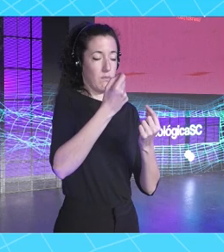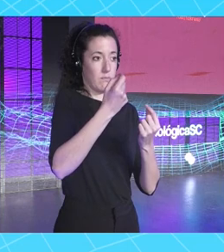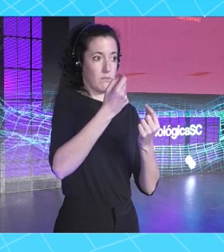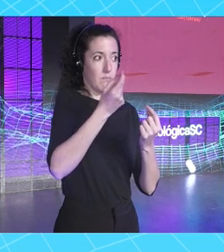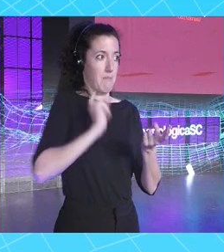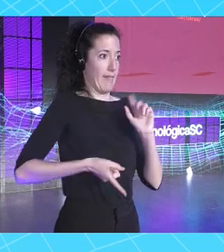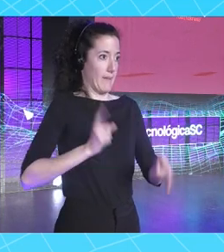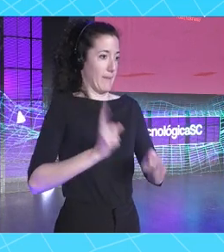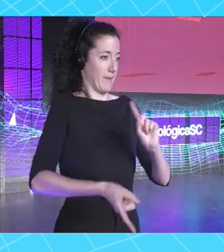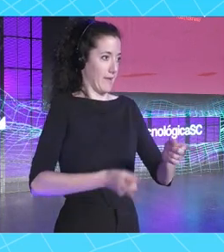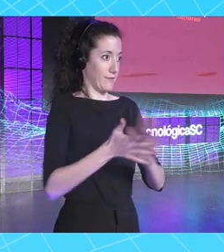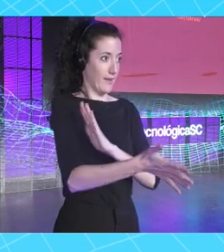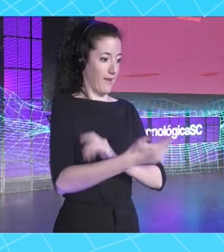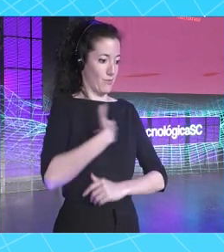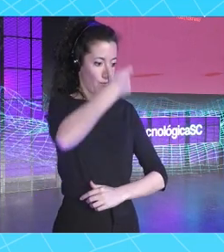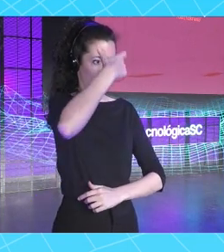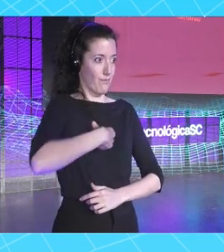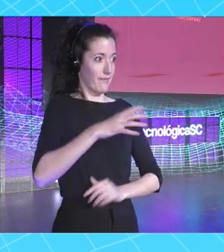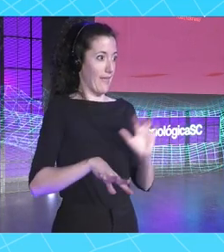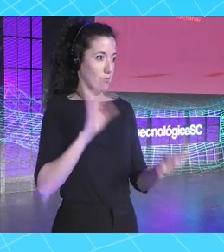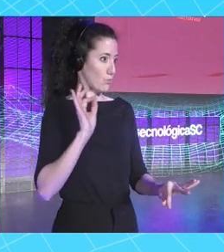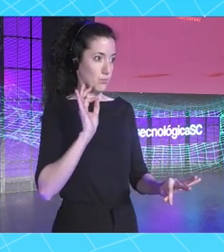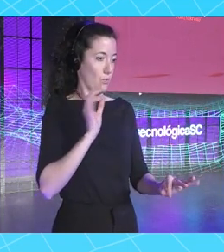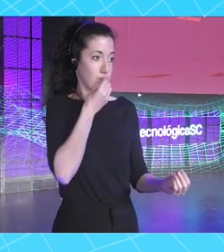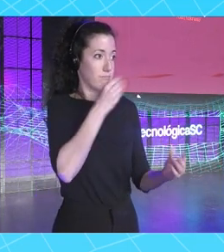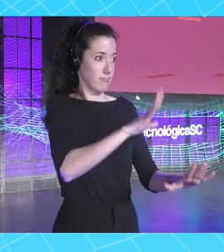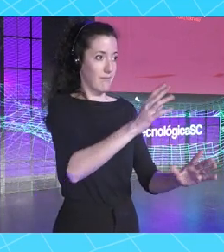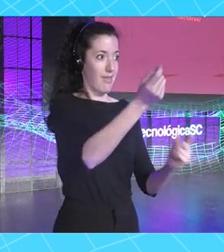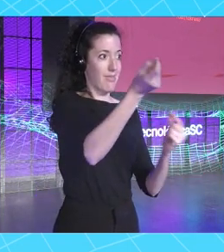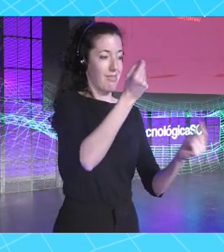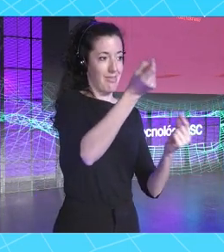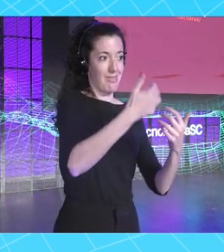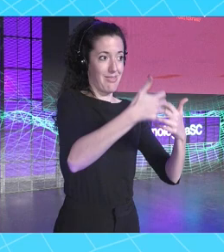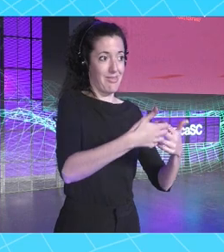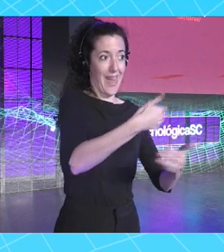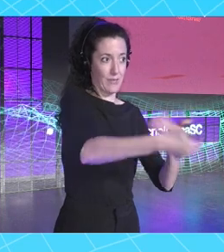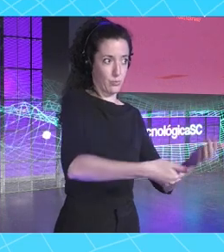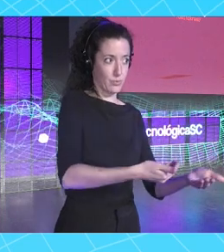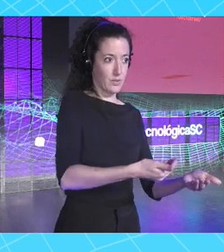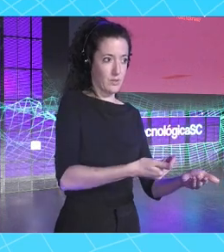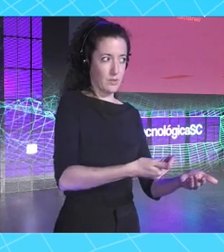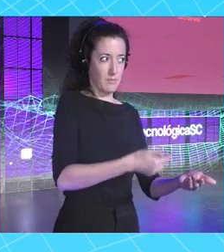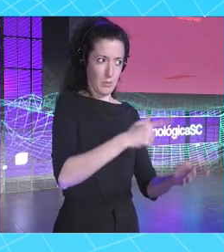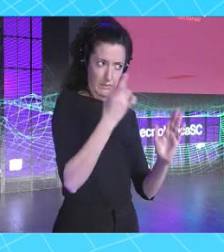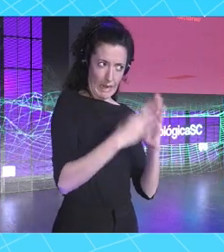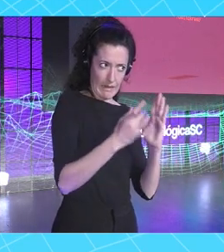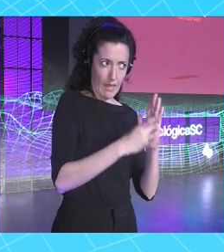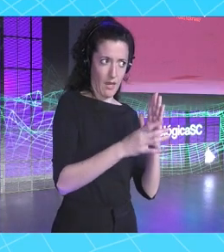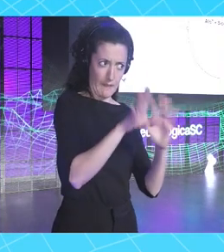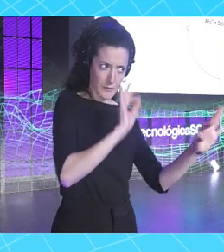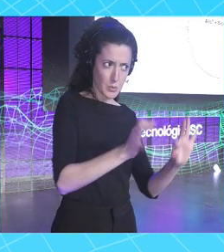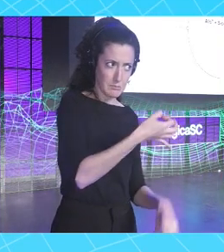decisiones pero claro de qué calidad son estos datos nos podemos fiar o no